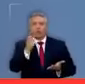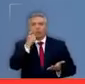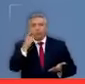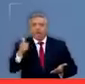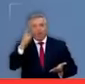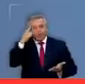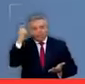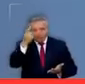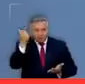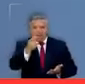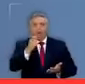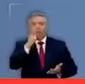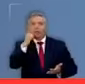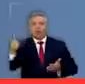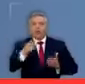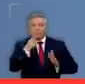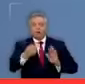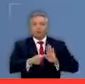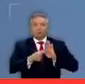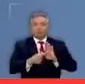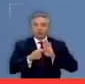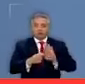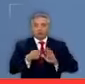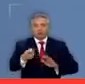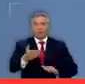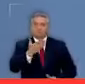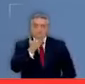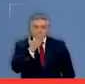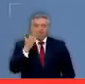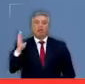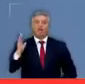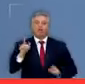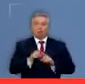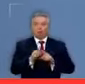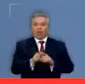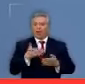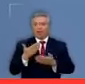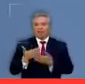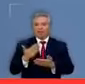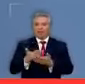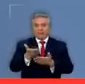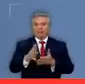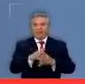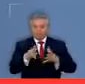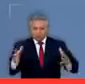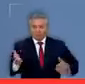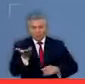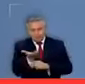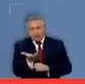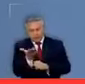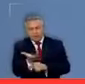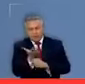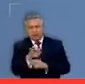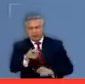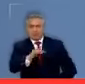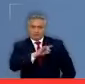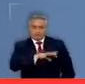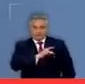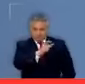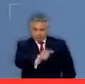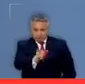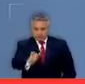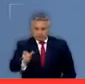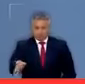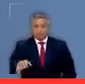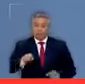y sus propuestas para satisfacer mejor demandas tan sentidas por nuestros compatriotas como